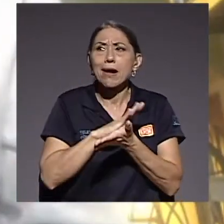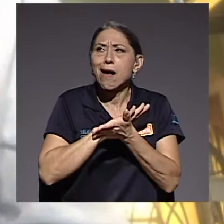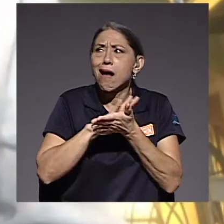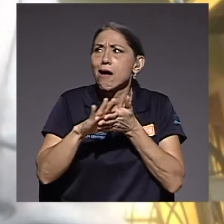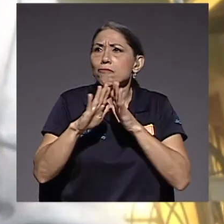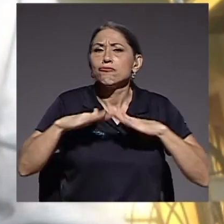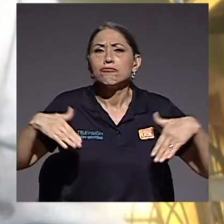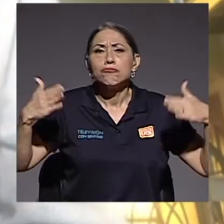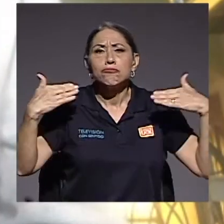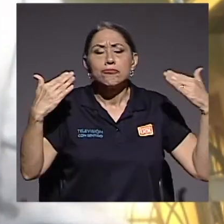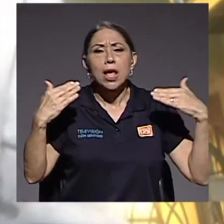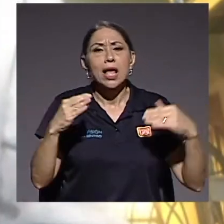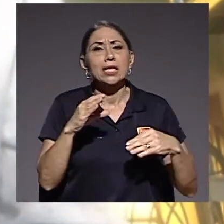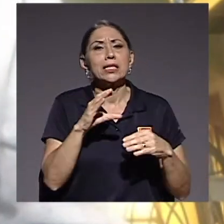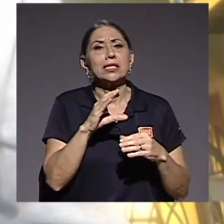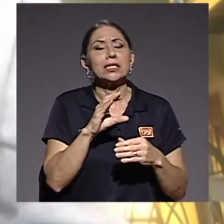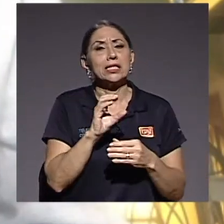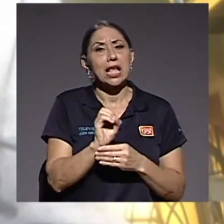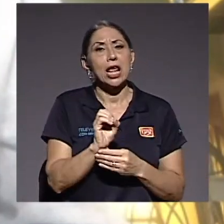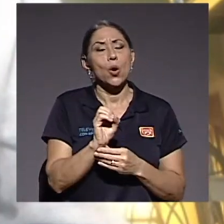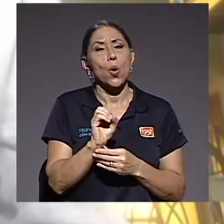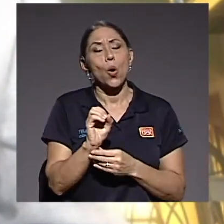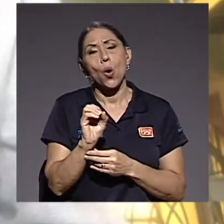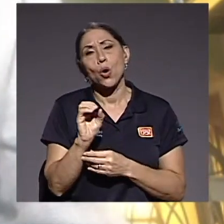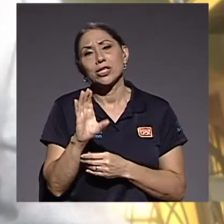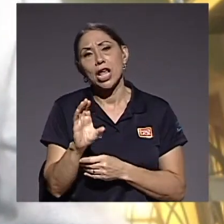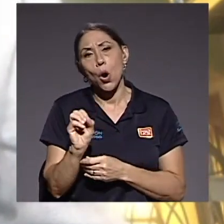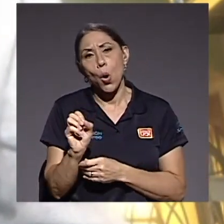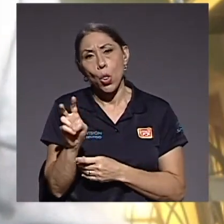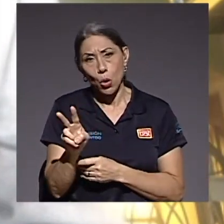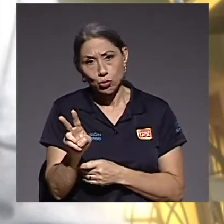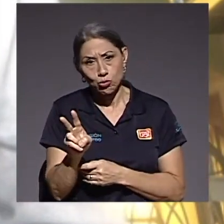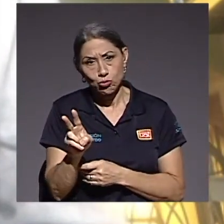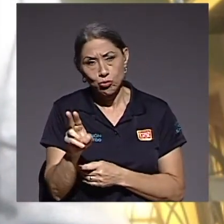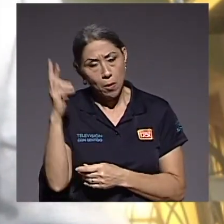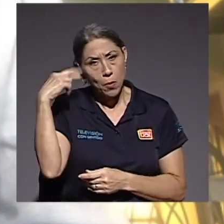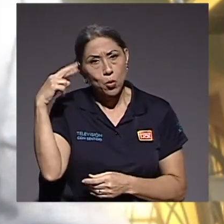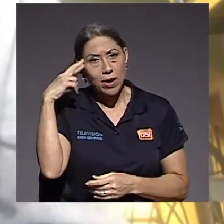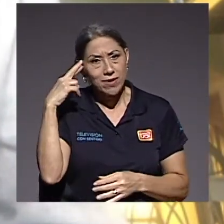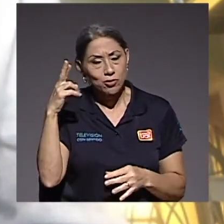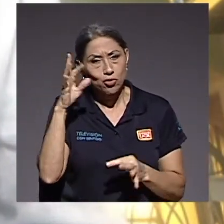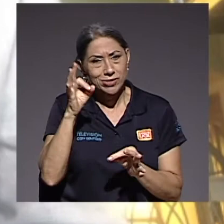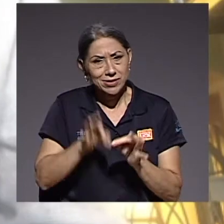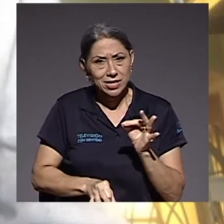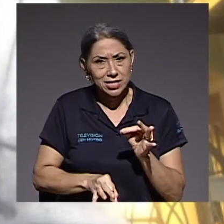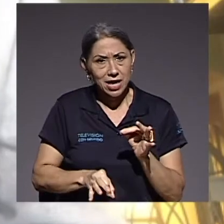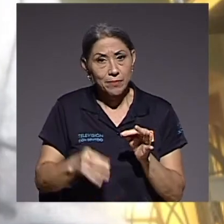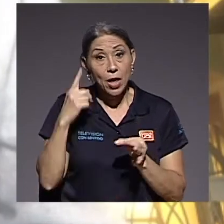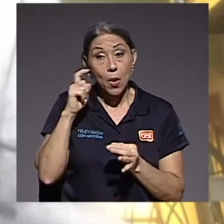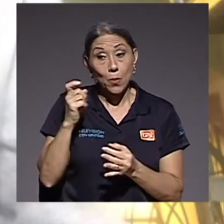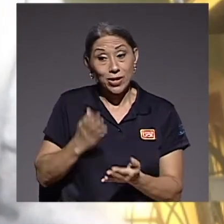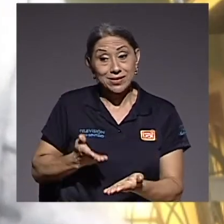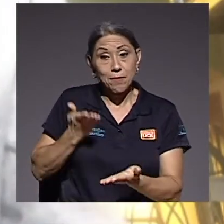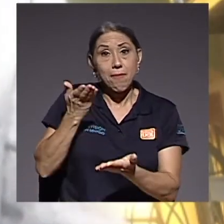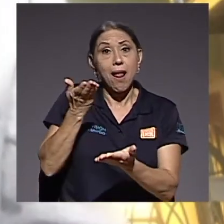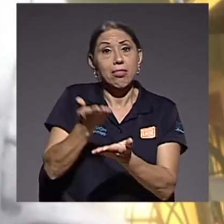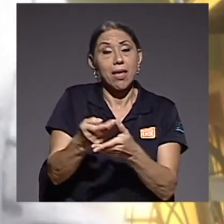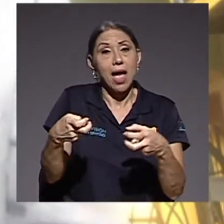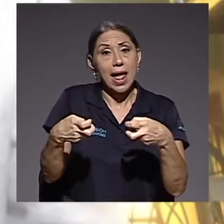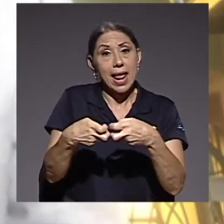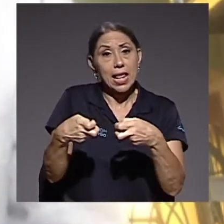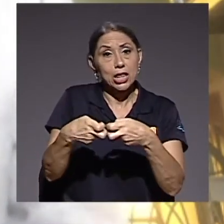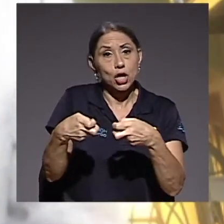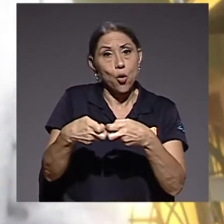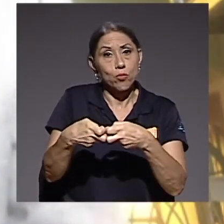una razón sencilla, y es porque se plantea un tren eléctrico. Y siendo eléctrico,